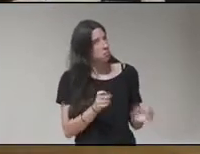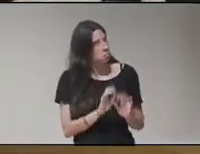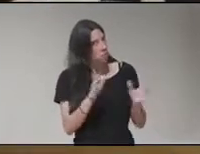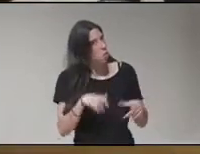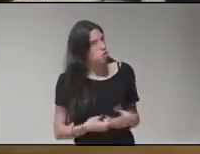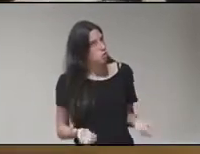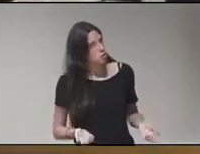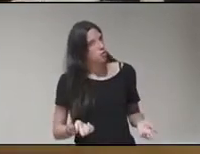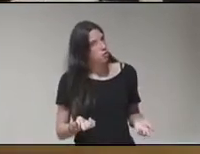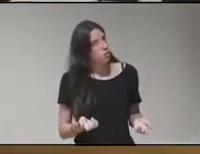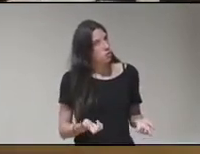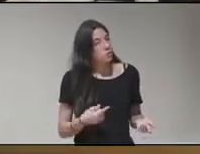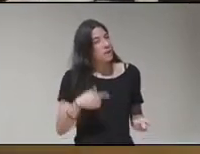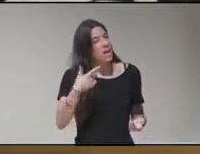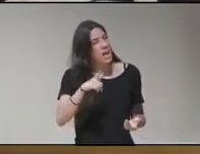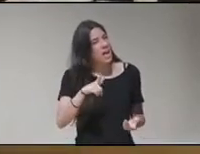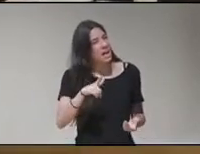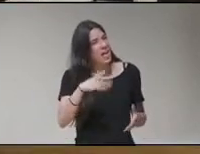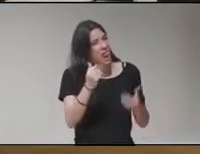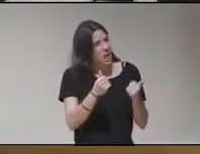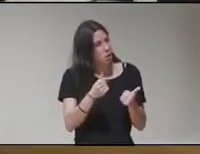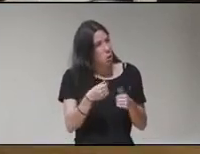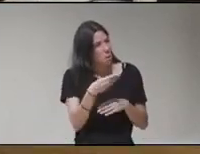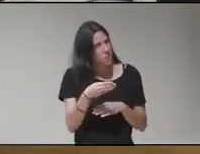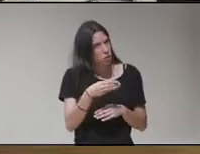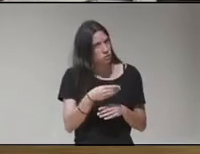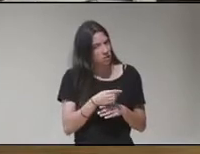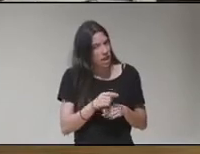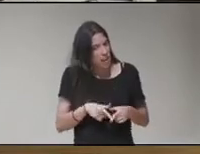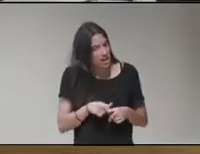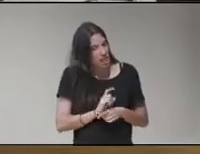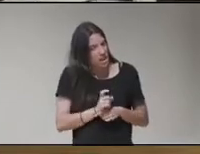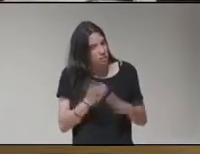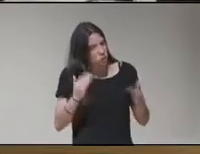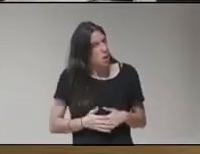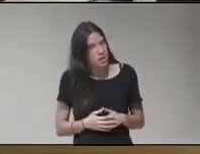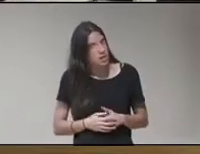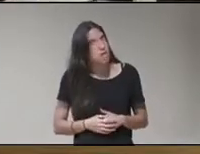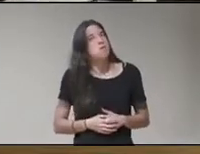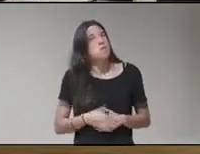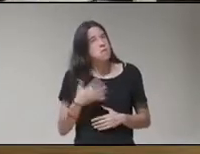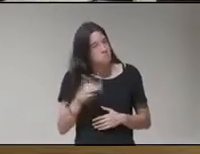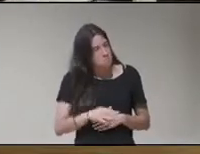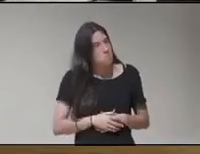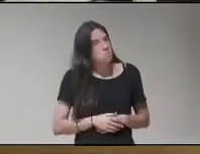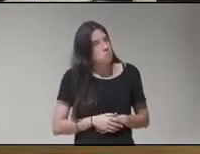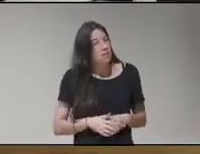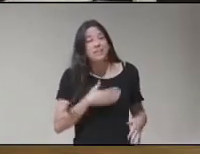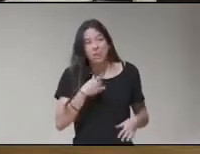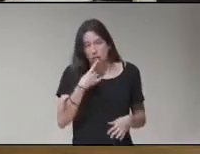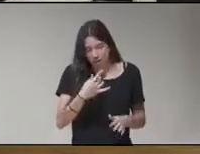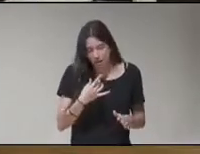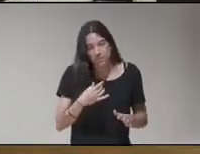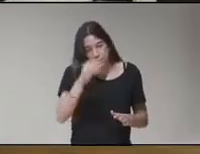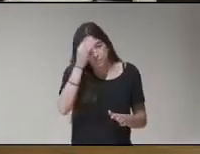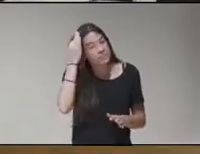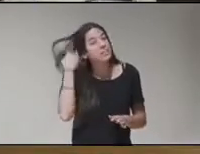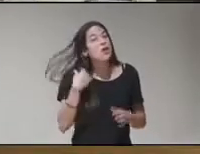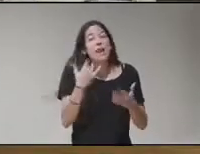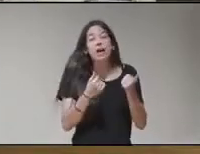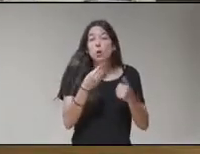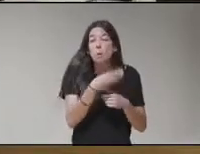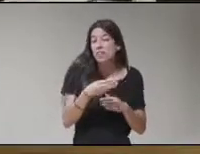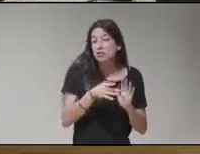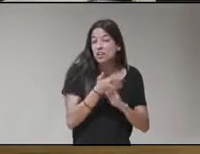ver, que no hay lactobacilos en la vagina de las ratas. Y entonces, quiero decirte que el que los lactobacilos son una peculiaridad